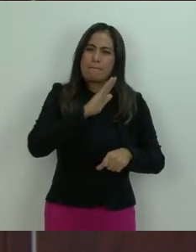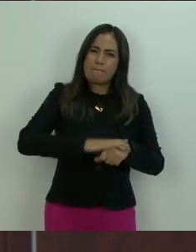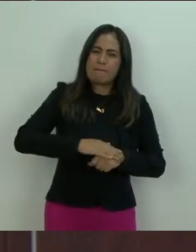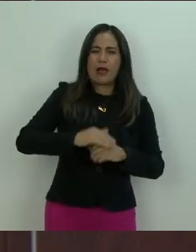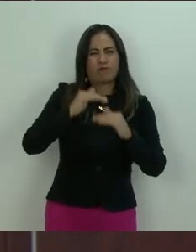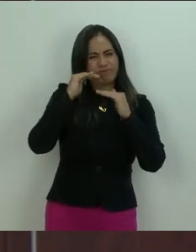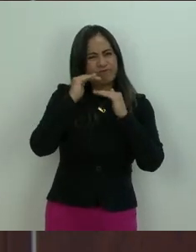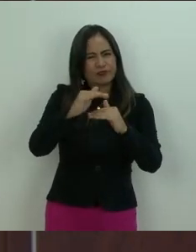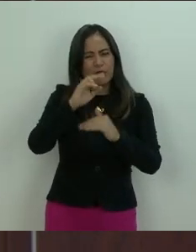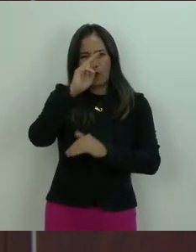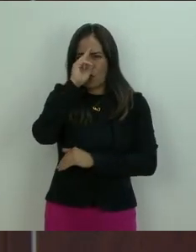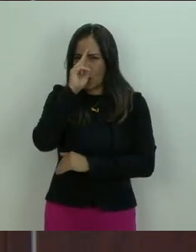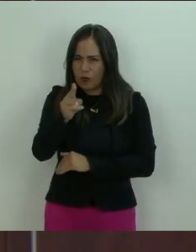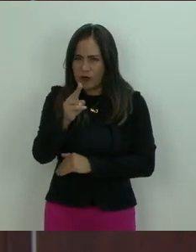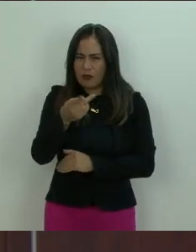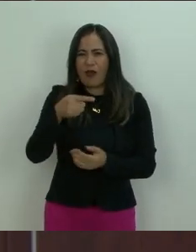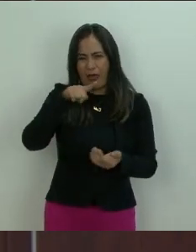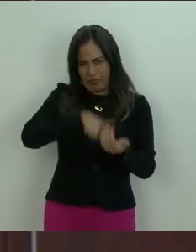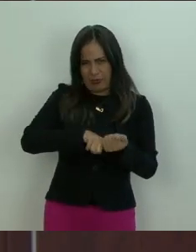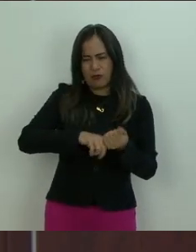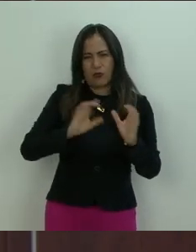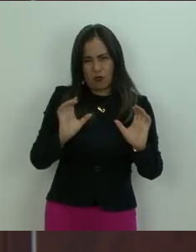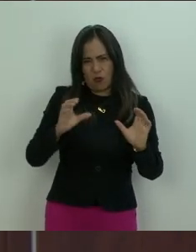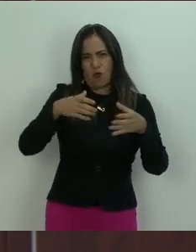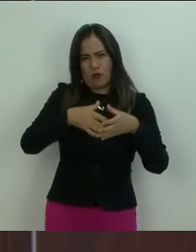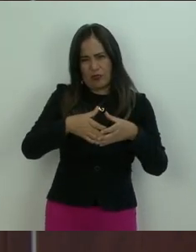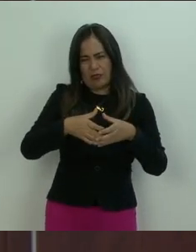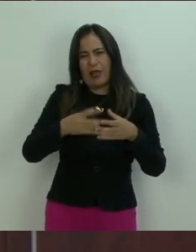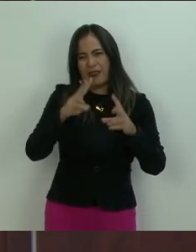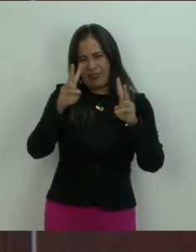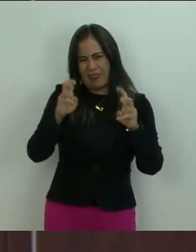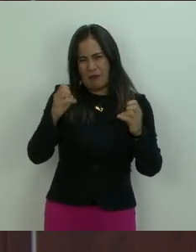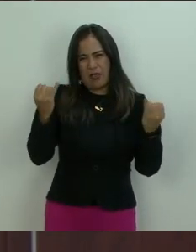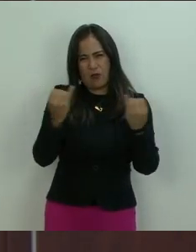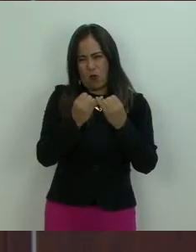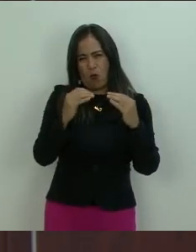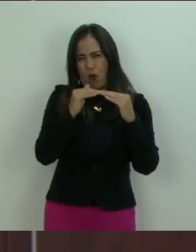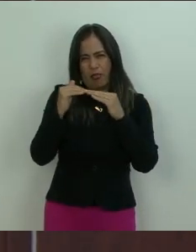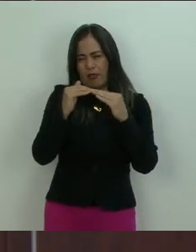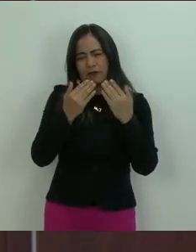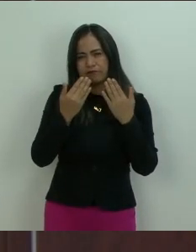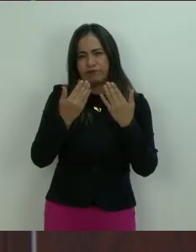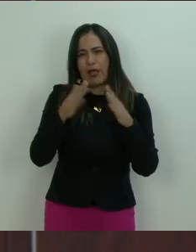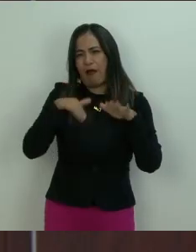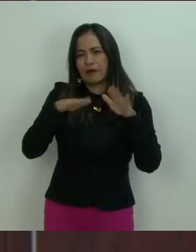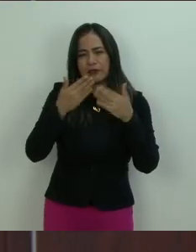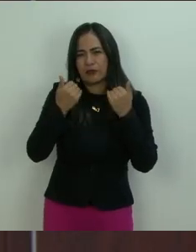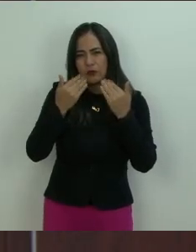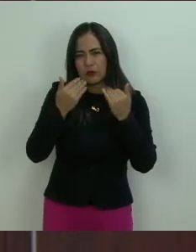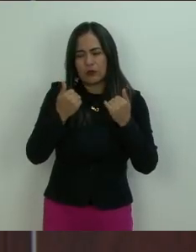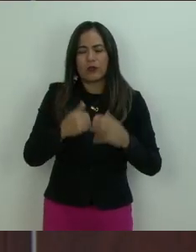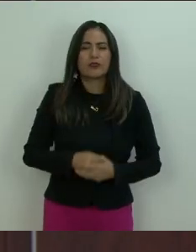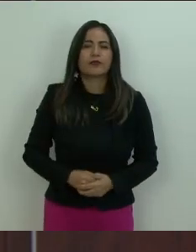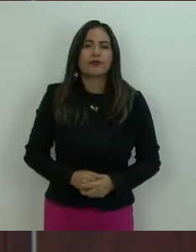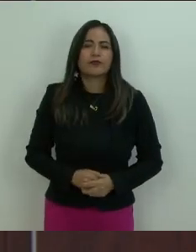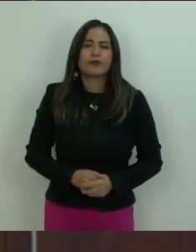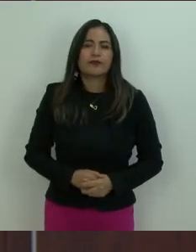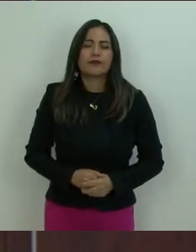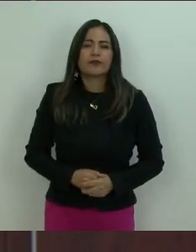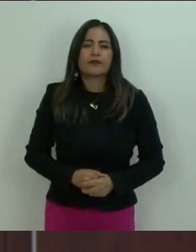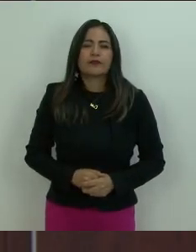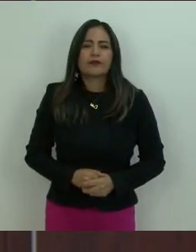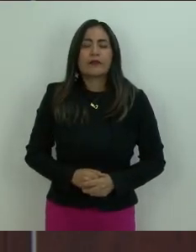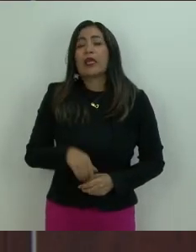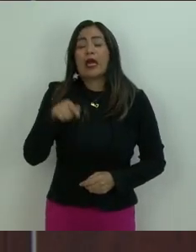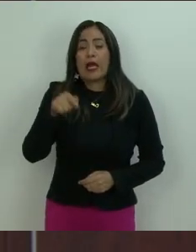restricciones al interior de las comunidades en cuanto a los temas de la igualdad. La igualdad la deben terminar trabajando las